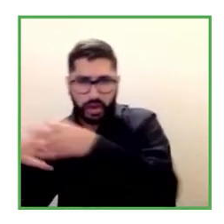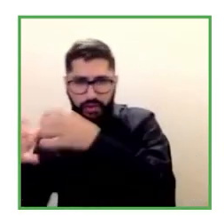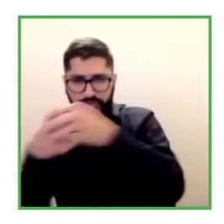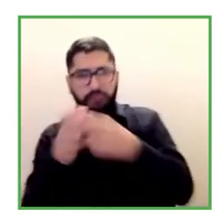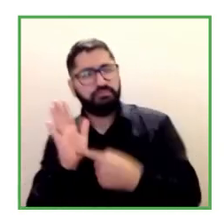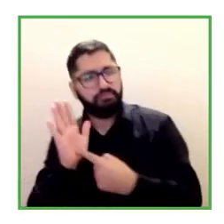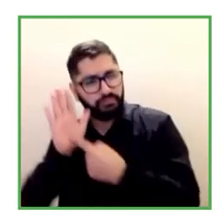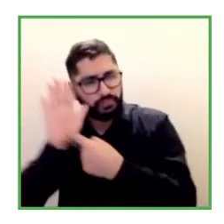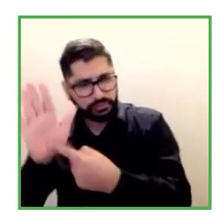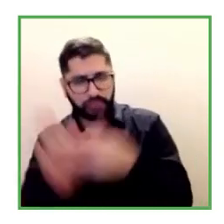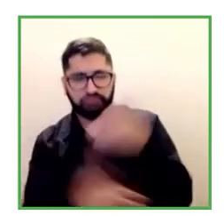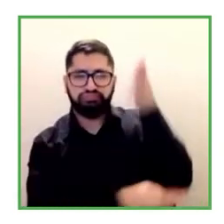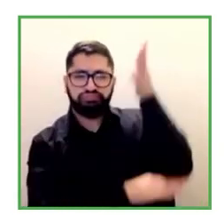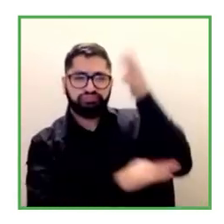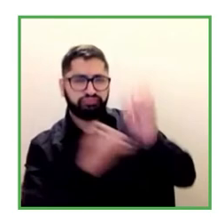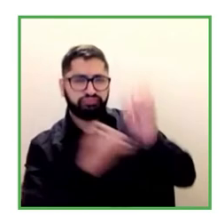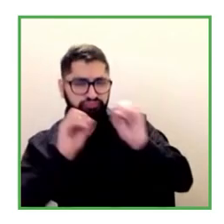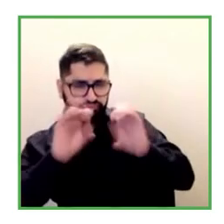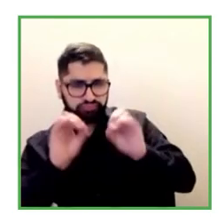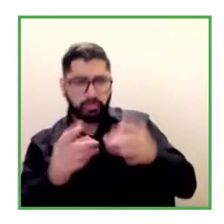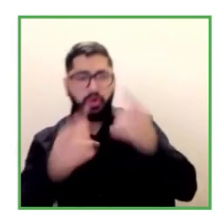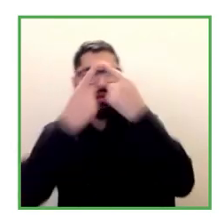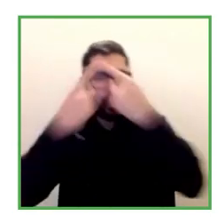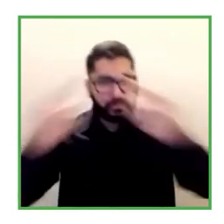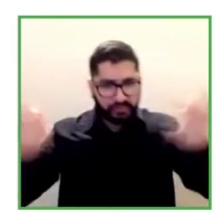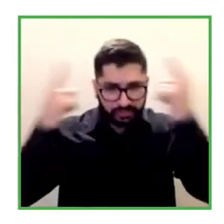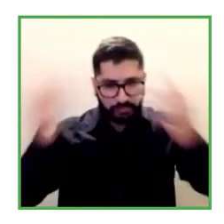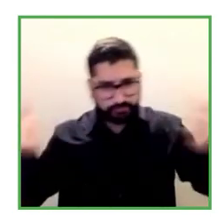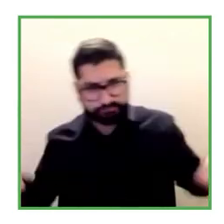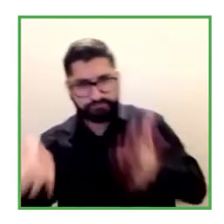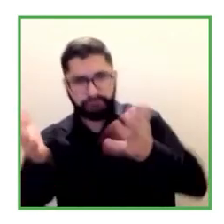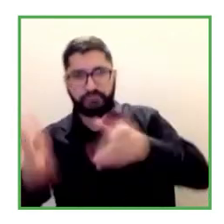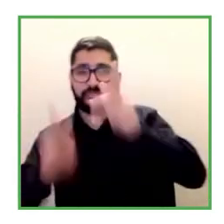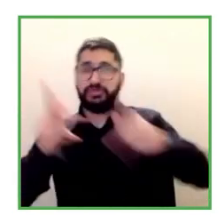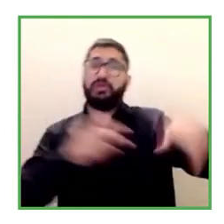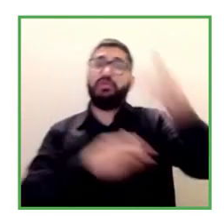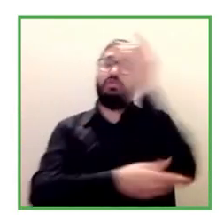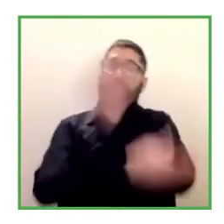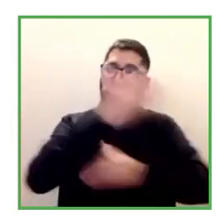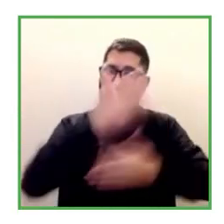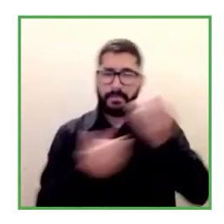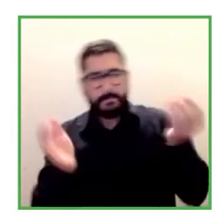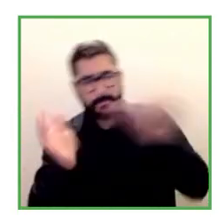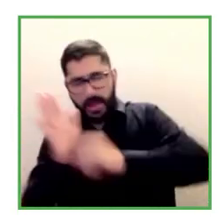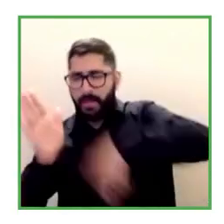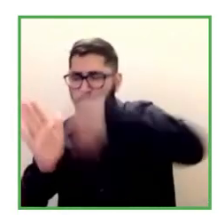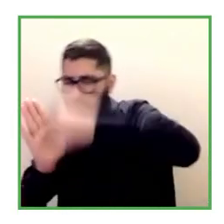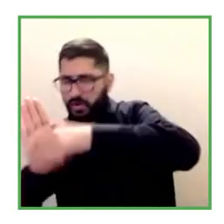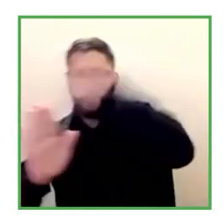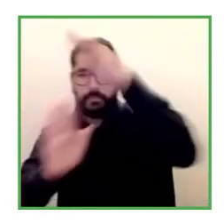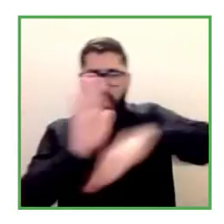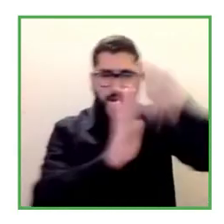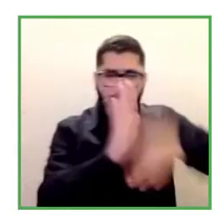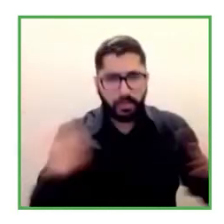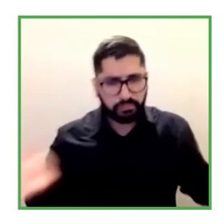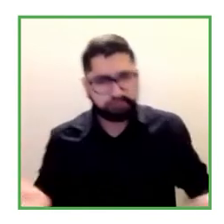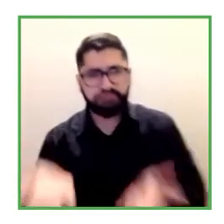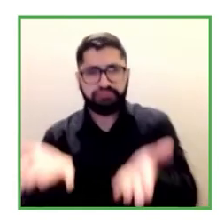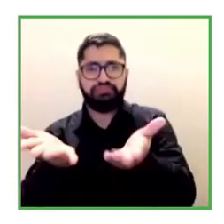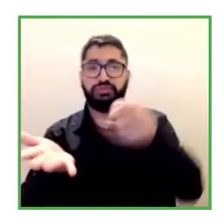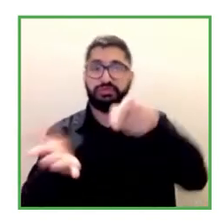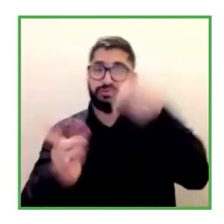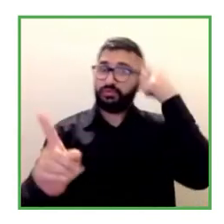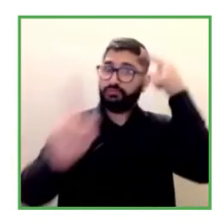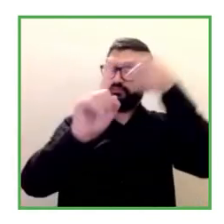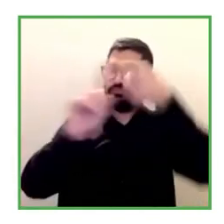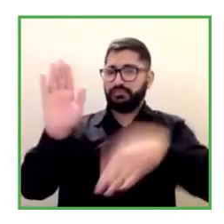a que diseñen más programas de capacitación en esa línea. Eso en un primer nivel. Y en un segundo nivel, creo que las